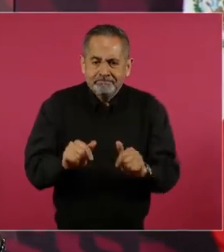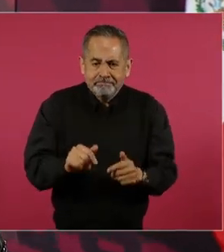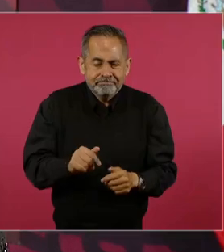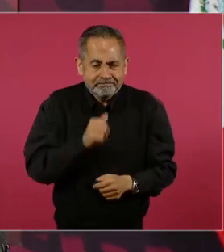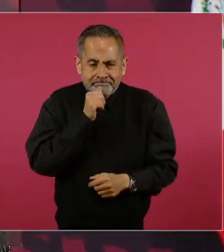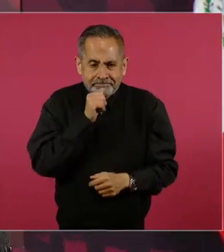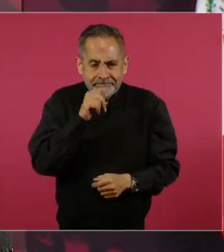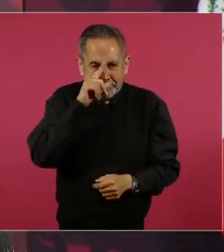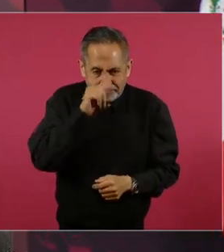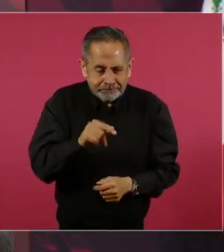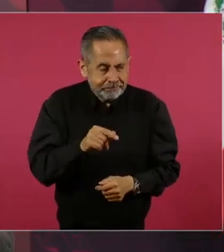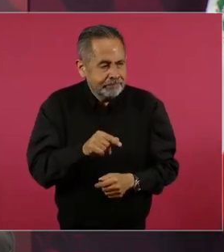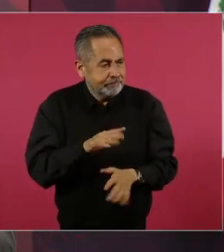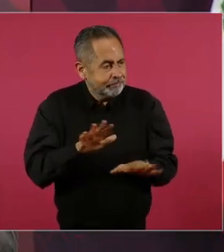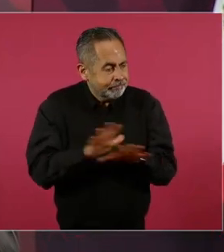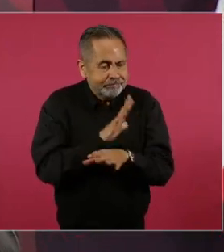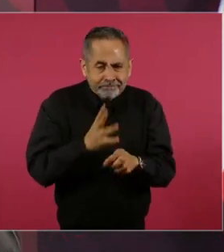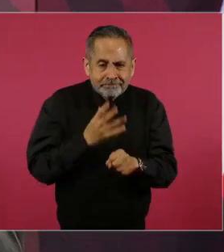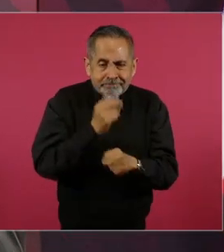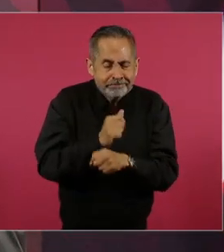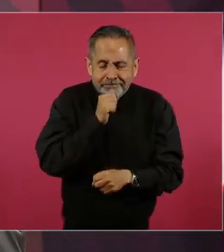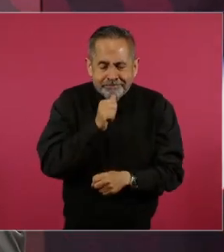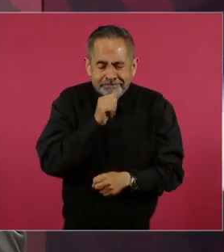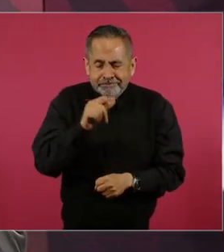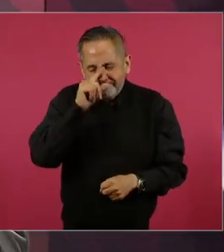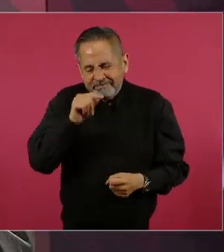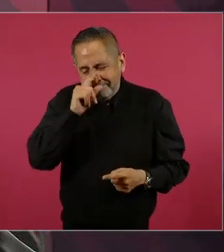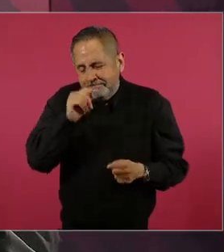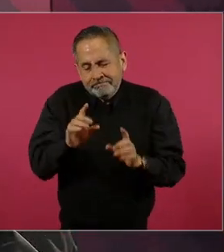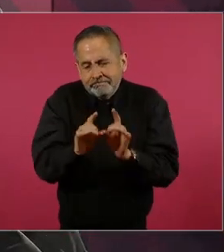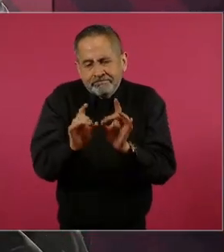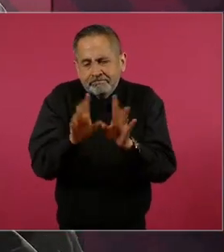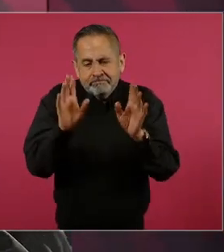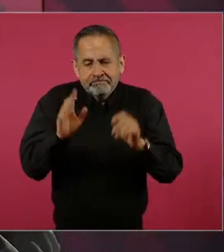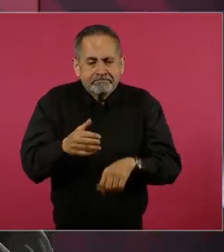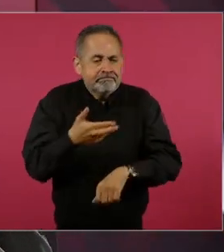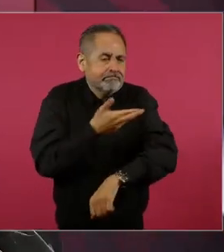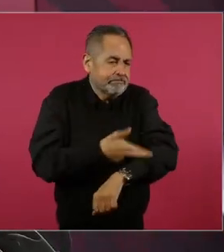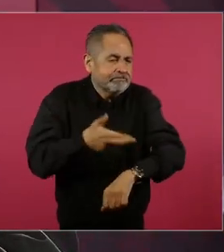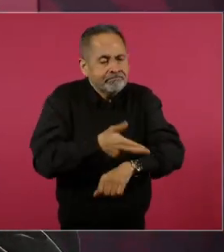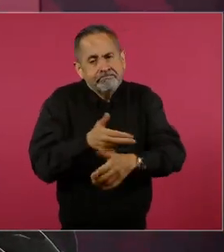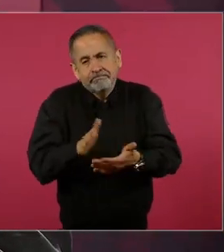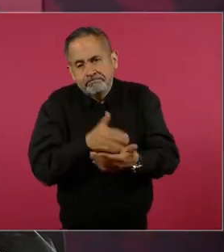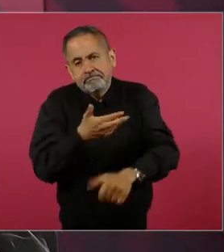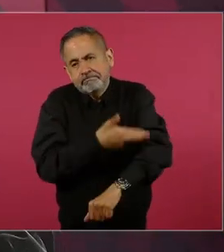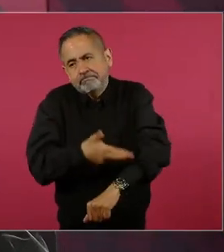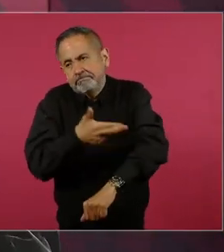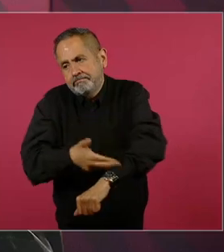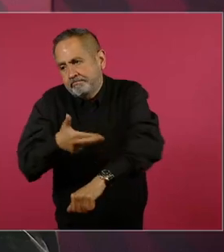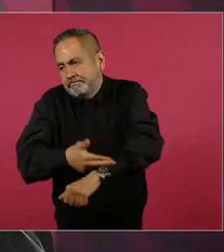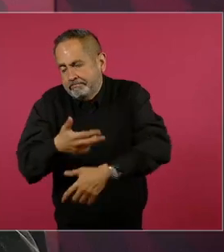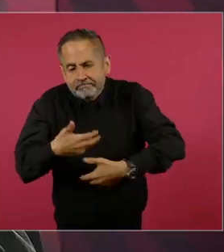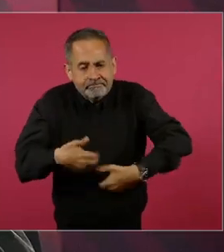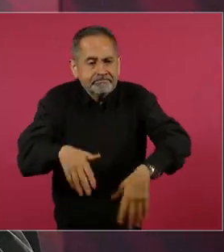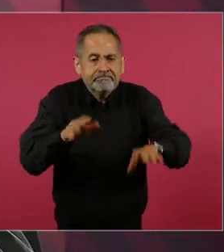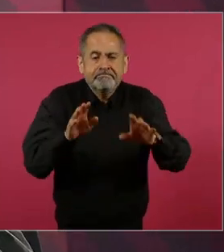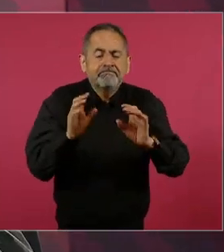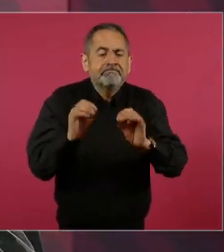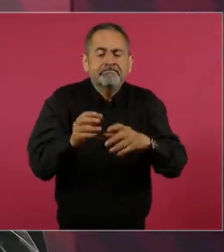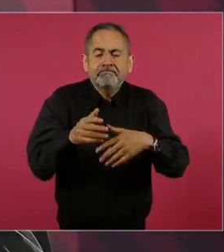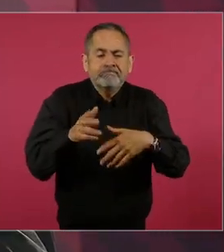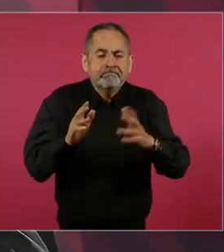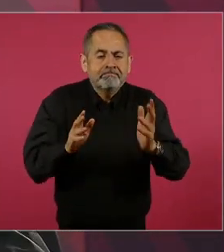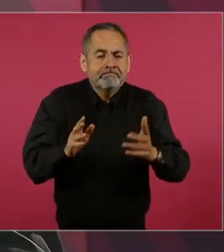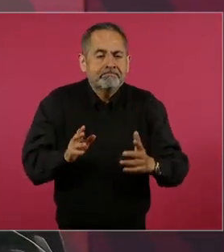subsanarse, corregirse por trámites burocráticos, por